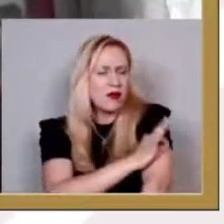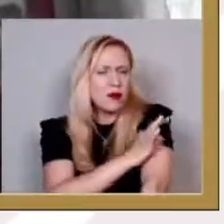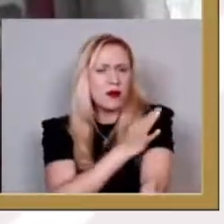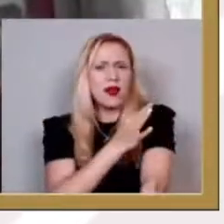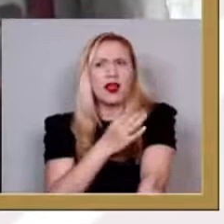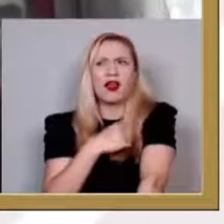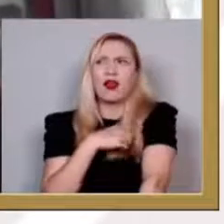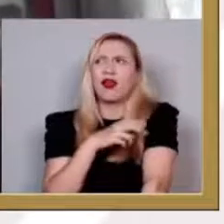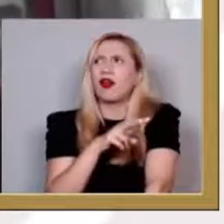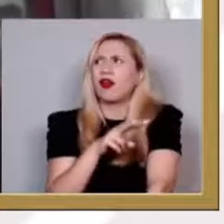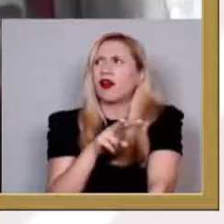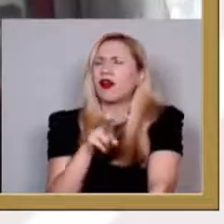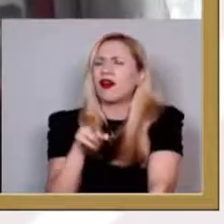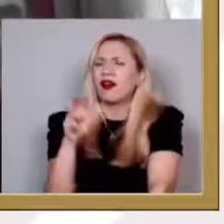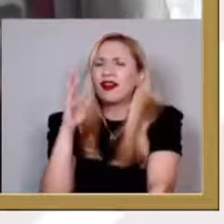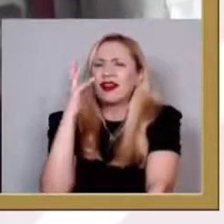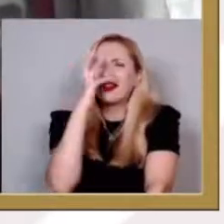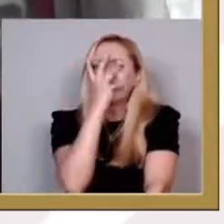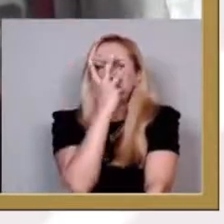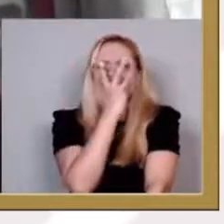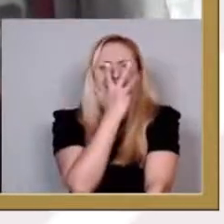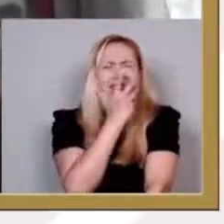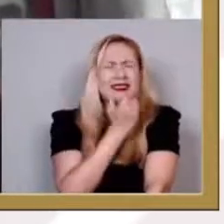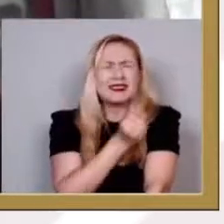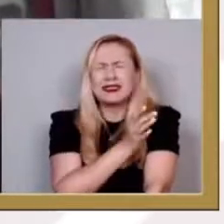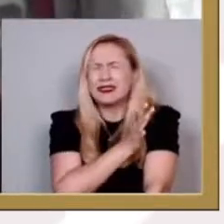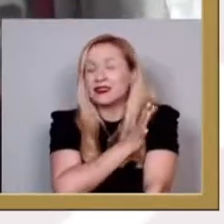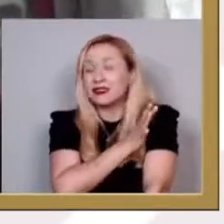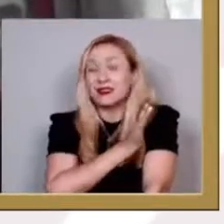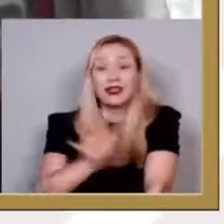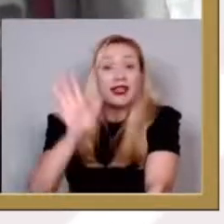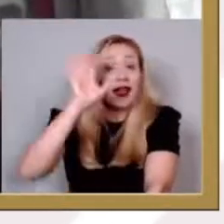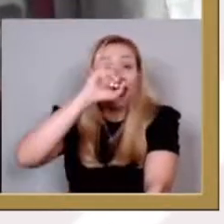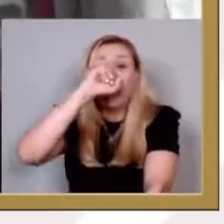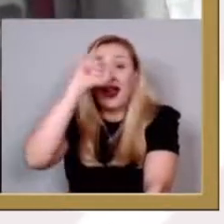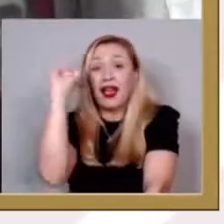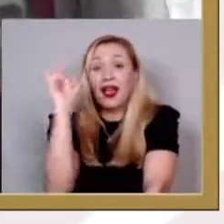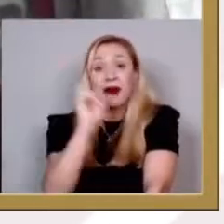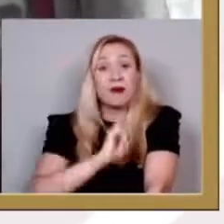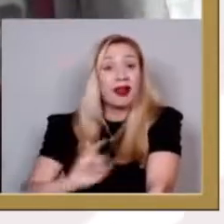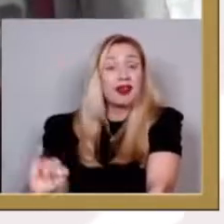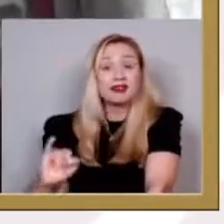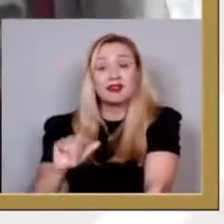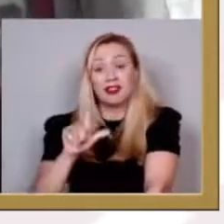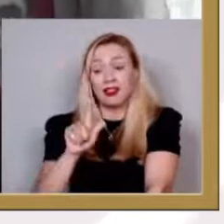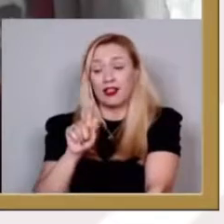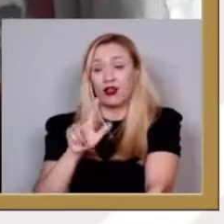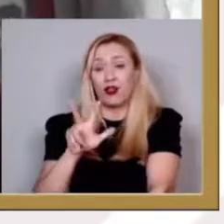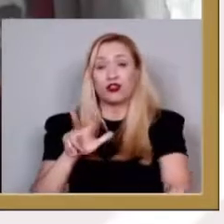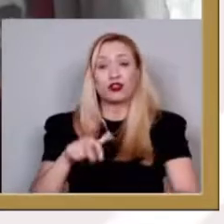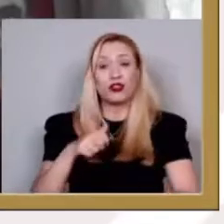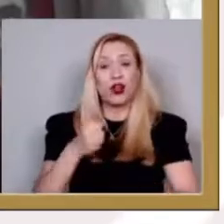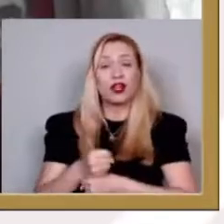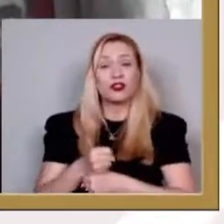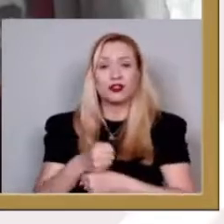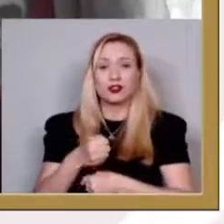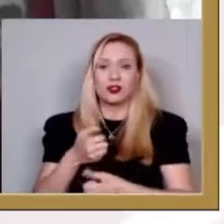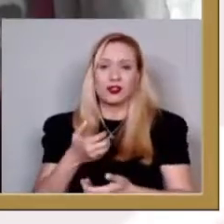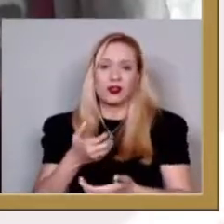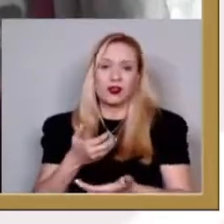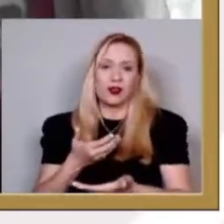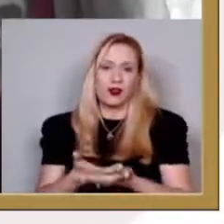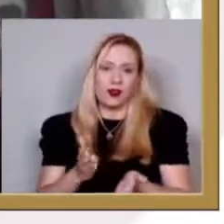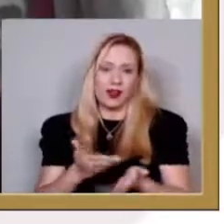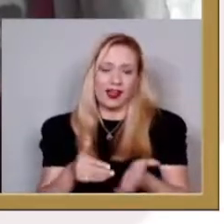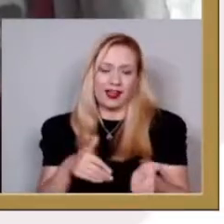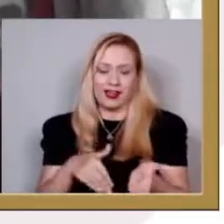una cuestión así insólita de veras. En mi vida, en mis 78 años, porque todavía no cumplí 79, hasta este